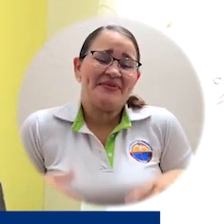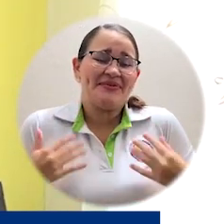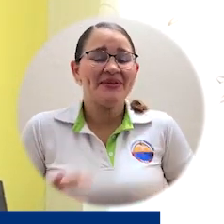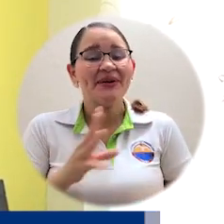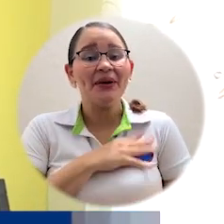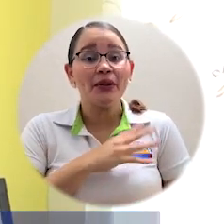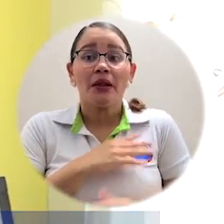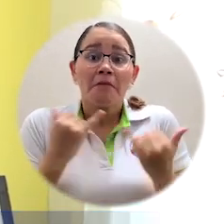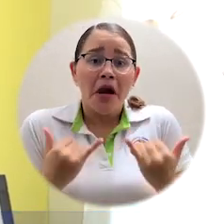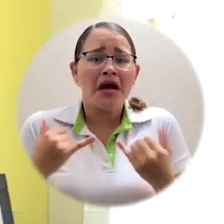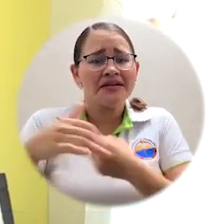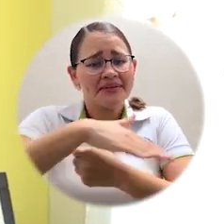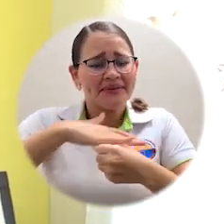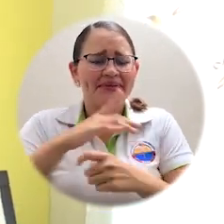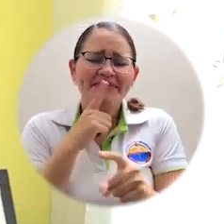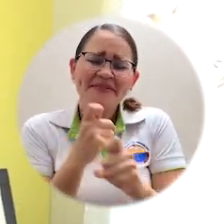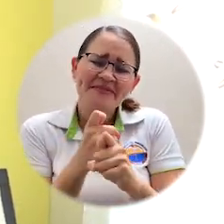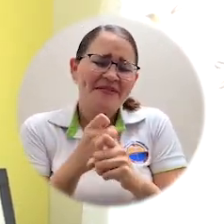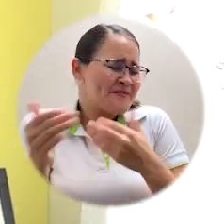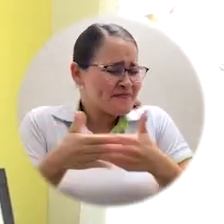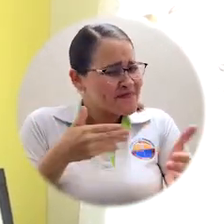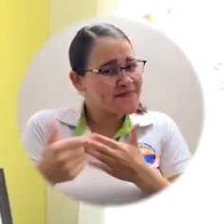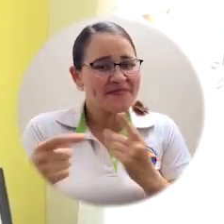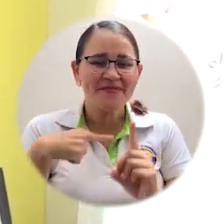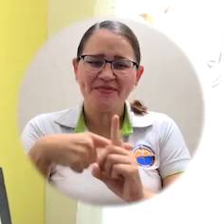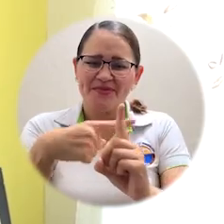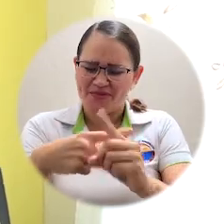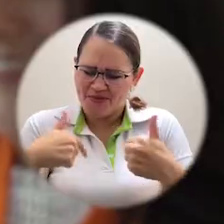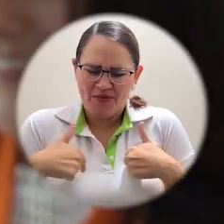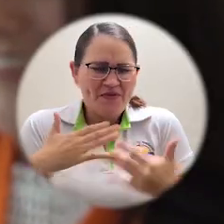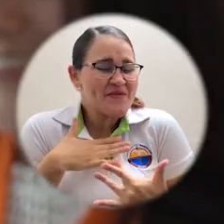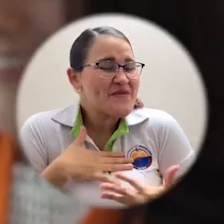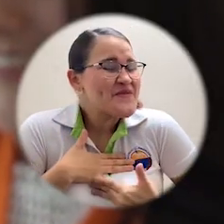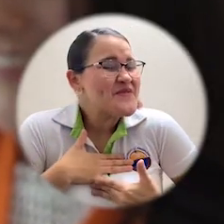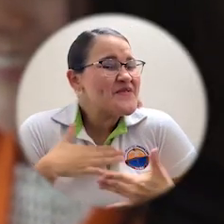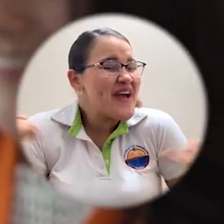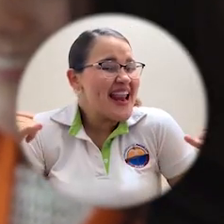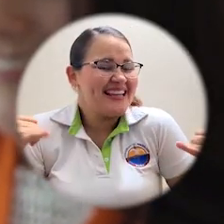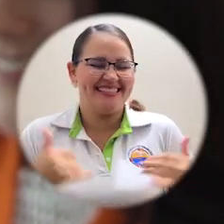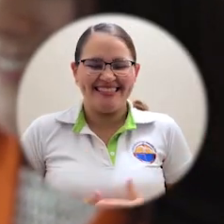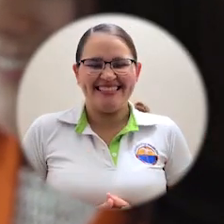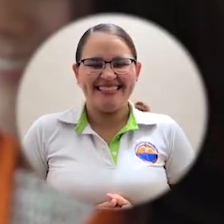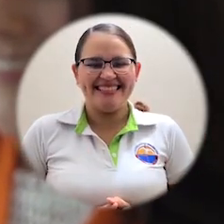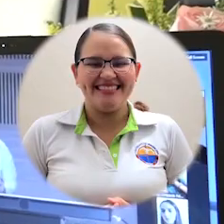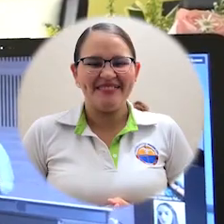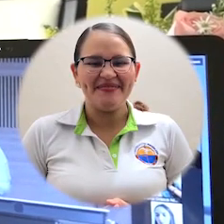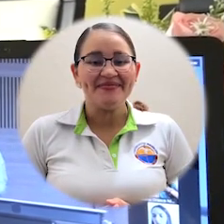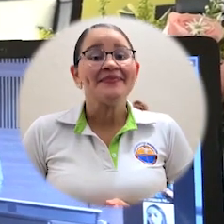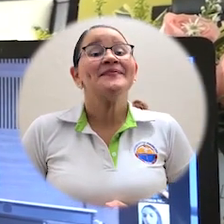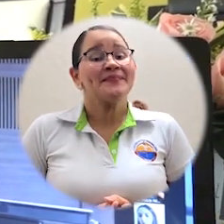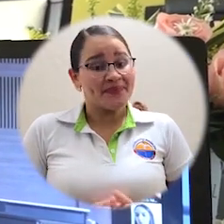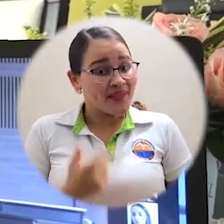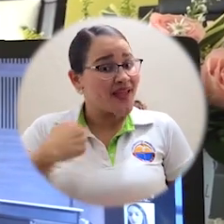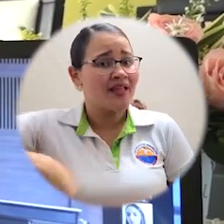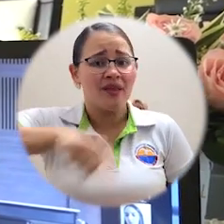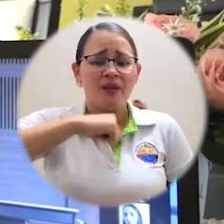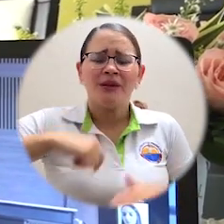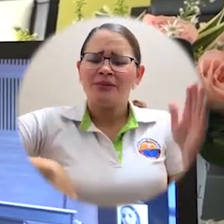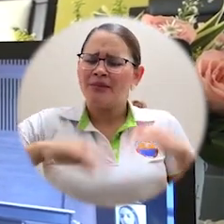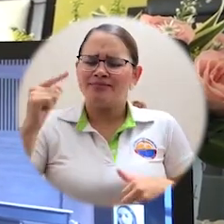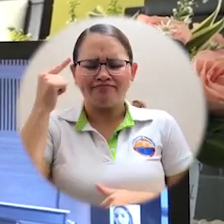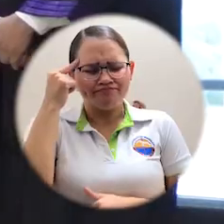estas circunstancias. Entonces, más que feliz, no puedo estar. Pero para nosotros es